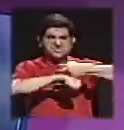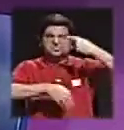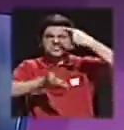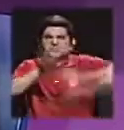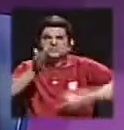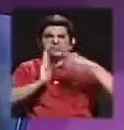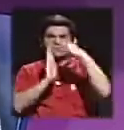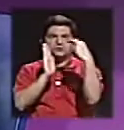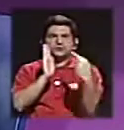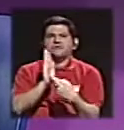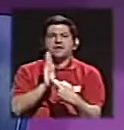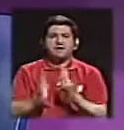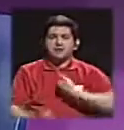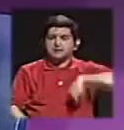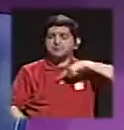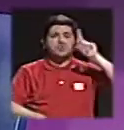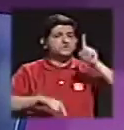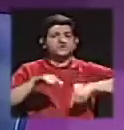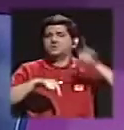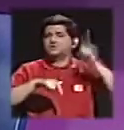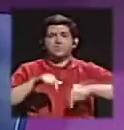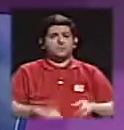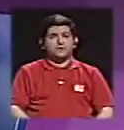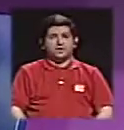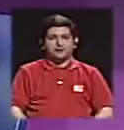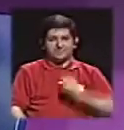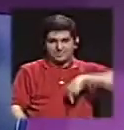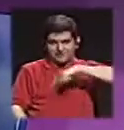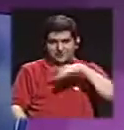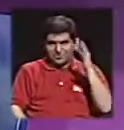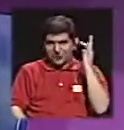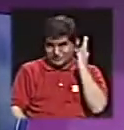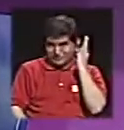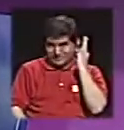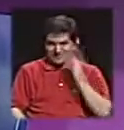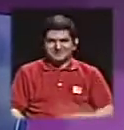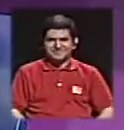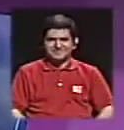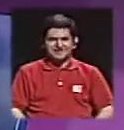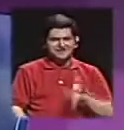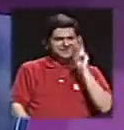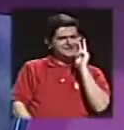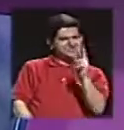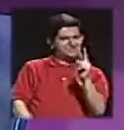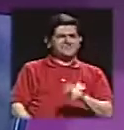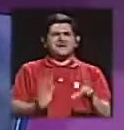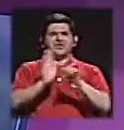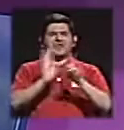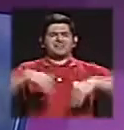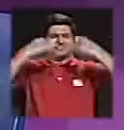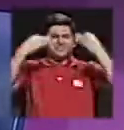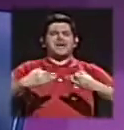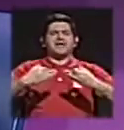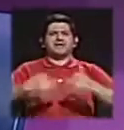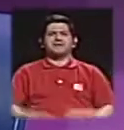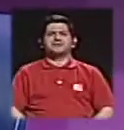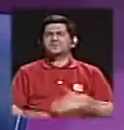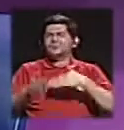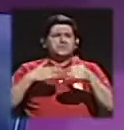imponernos reglas porque no somos capaces nosotras, ¿verdad? Si nosotras lo vemos con el derecho a decidir